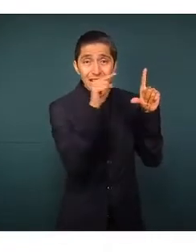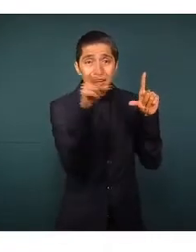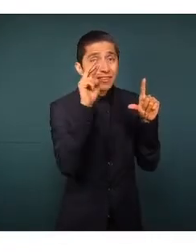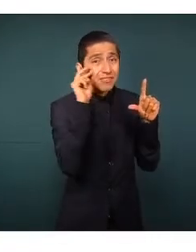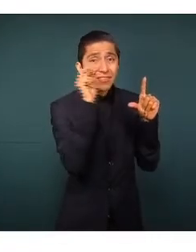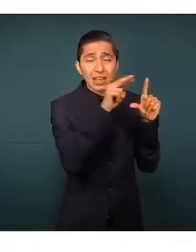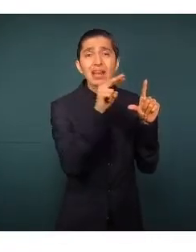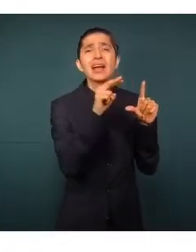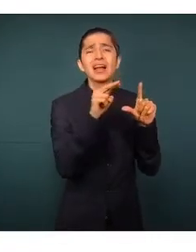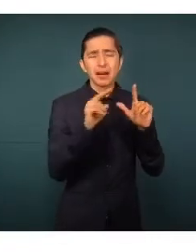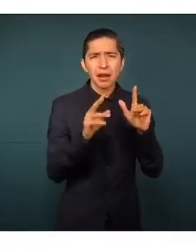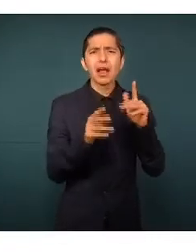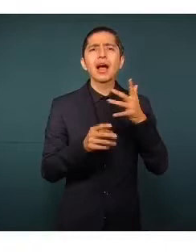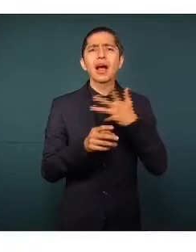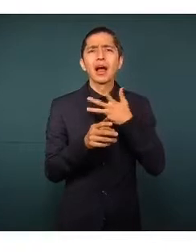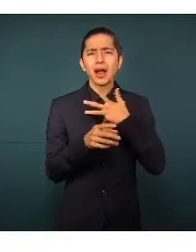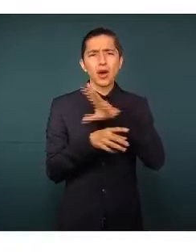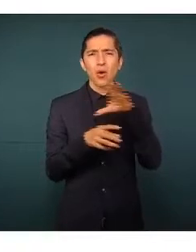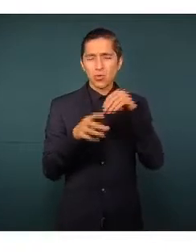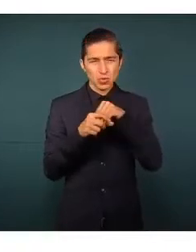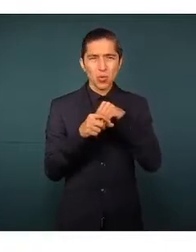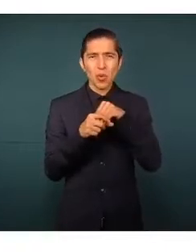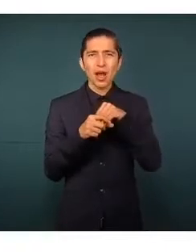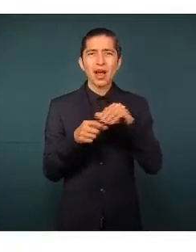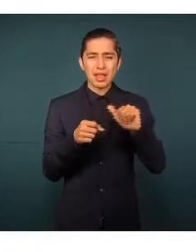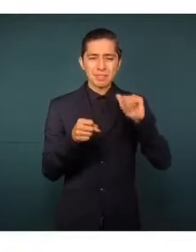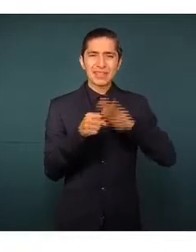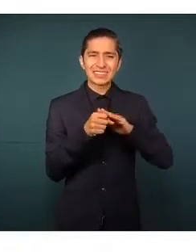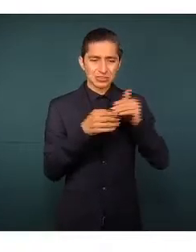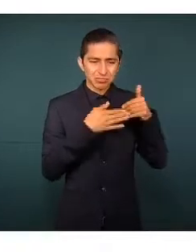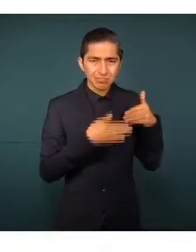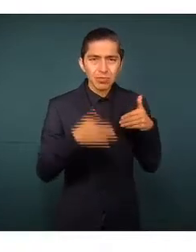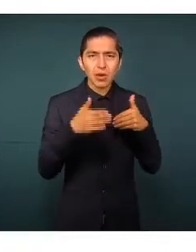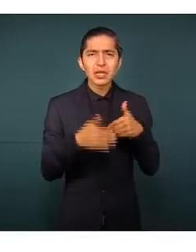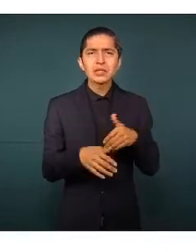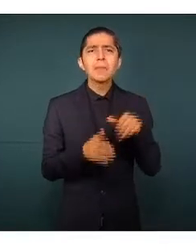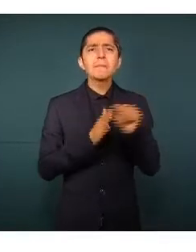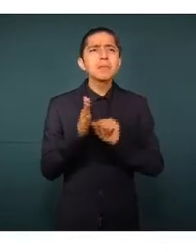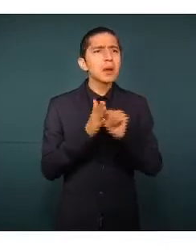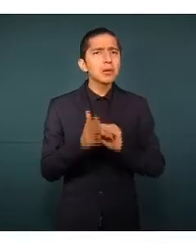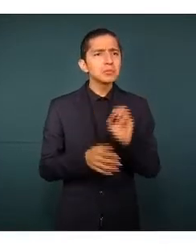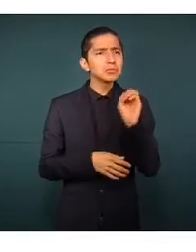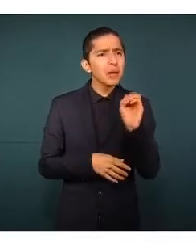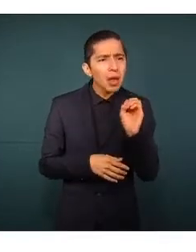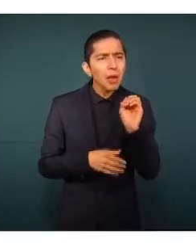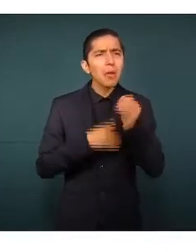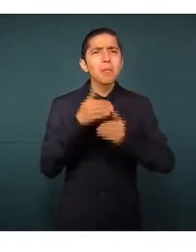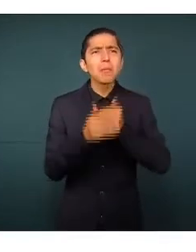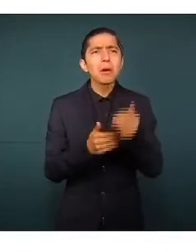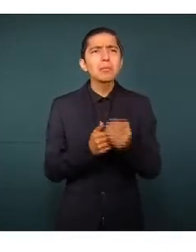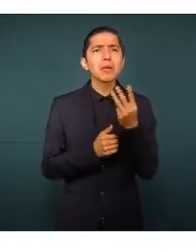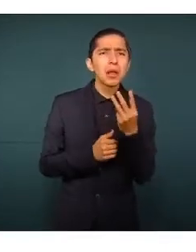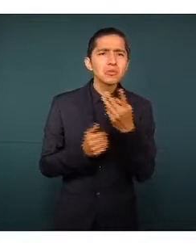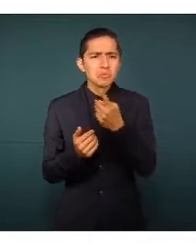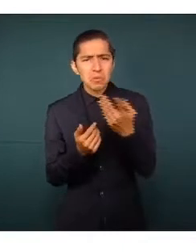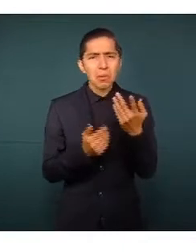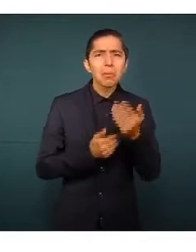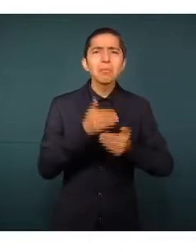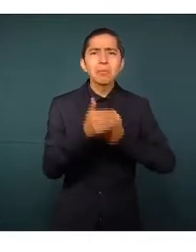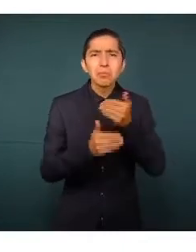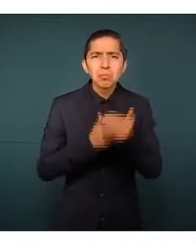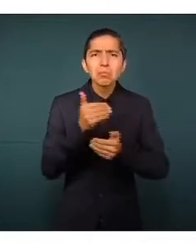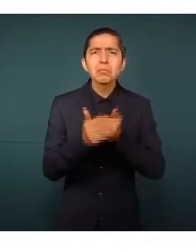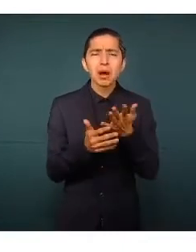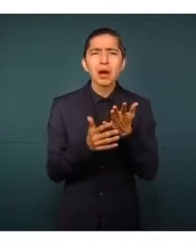el recuadro, aquí está todo lo que va de la presente administración. Hay muchos meses que tienen 0, aquí hay 3,1, aquí